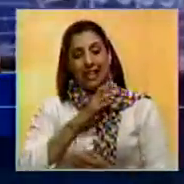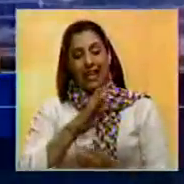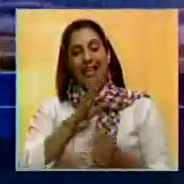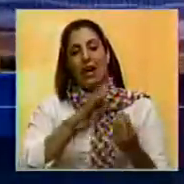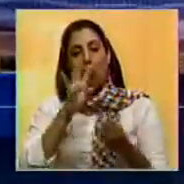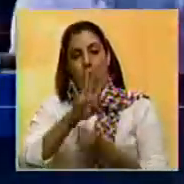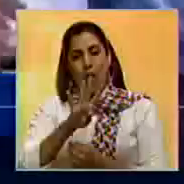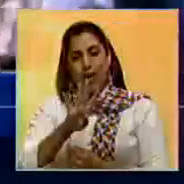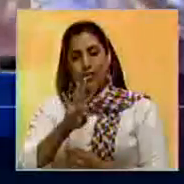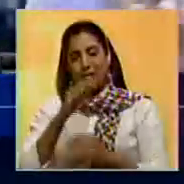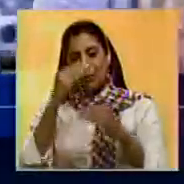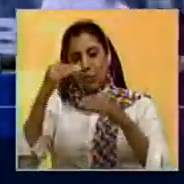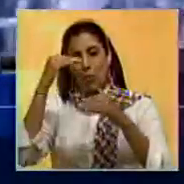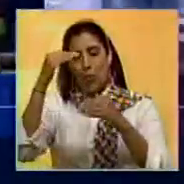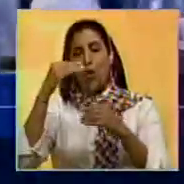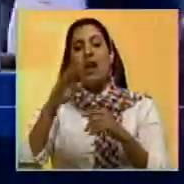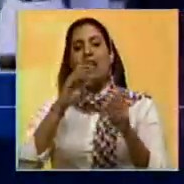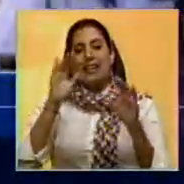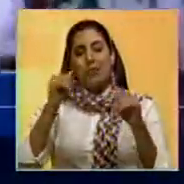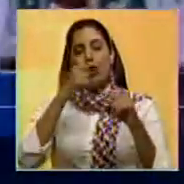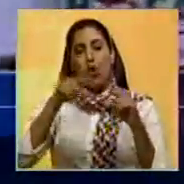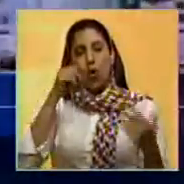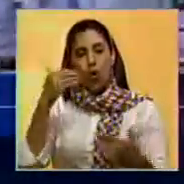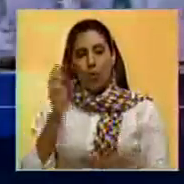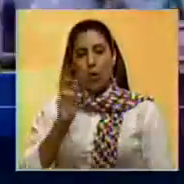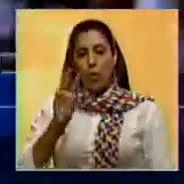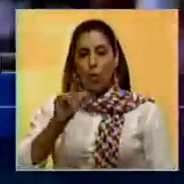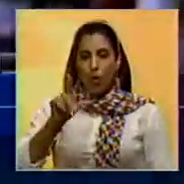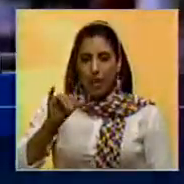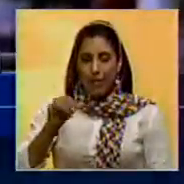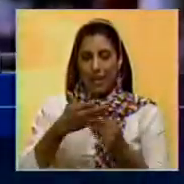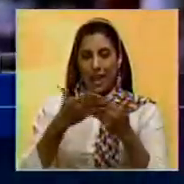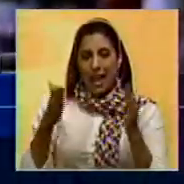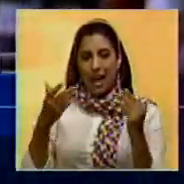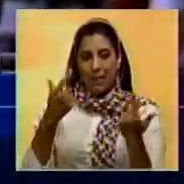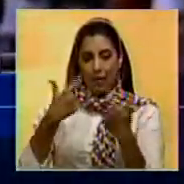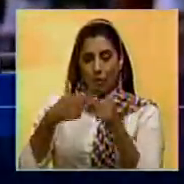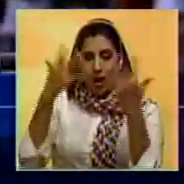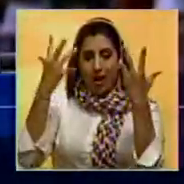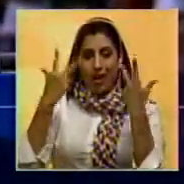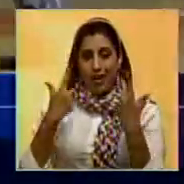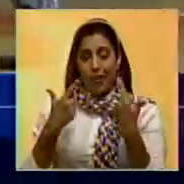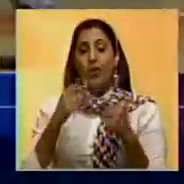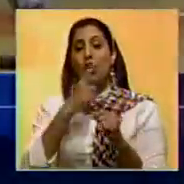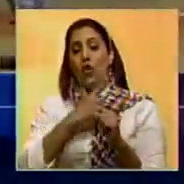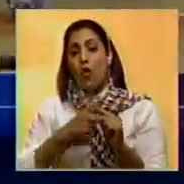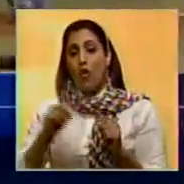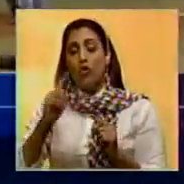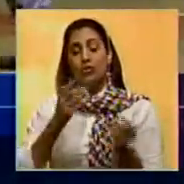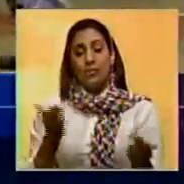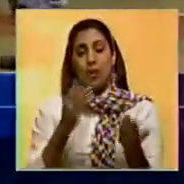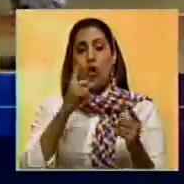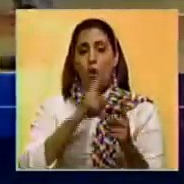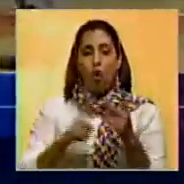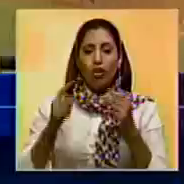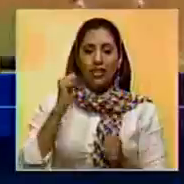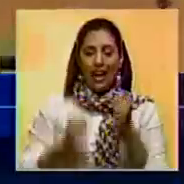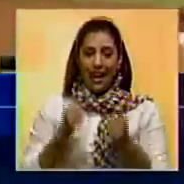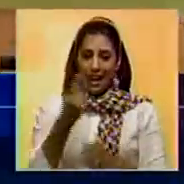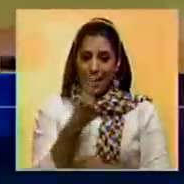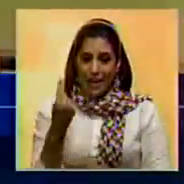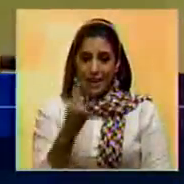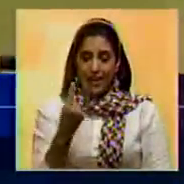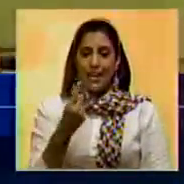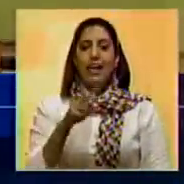racimo de 4 rayitas y la despedida de Wilmer Font, pitcher abridor de los Melenudos. Luis Balbuena impulsó las otras carreras de los